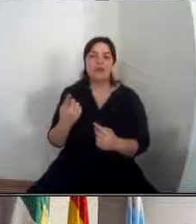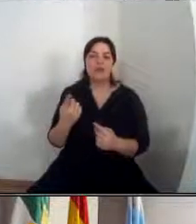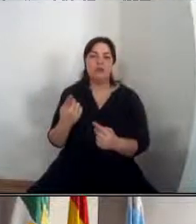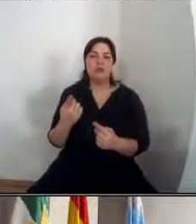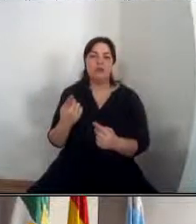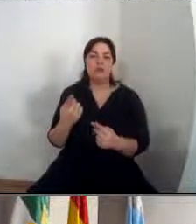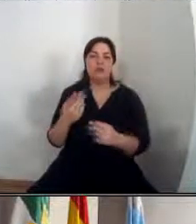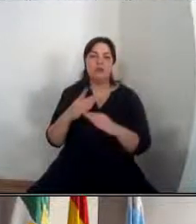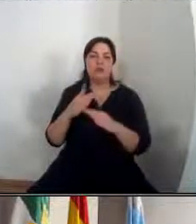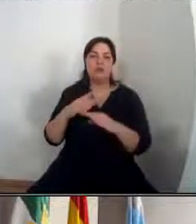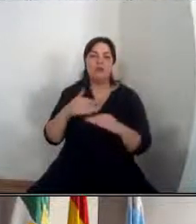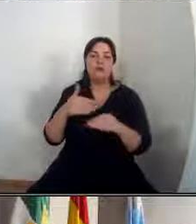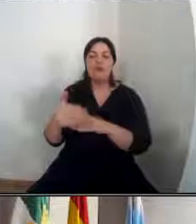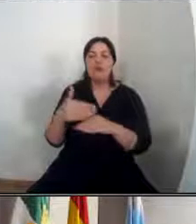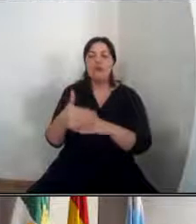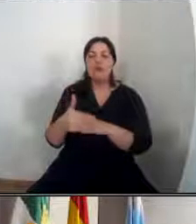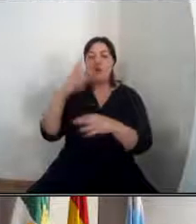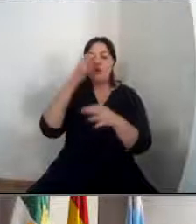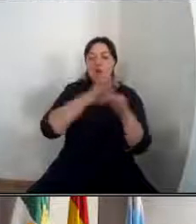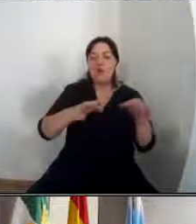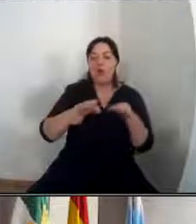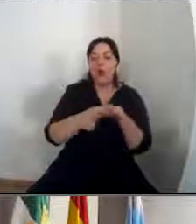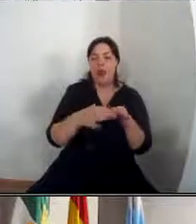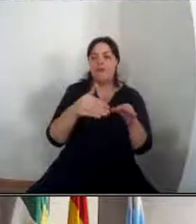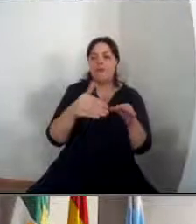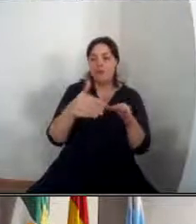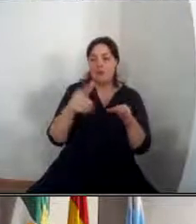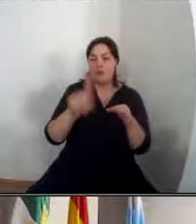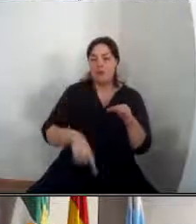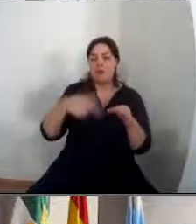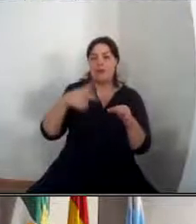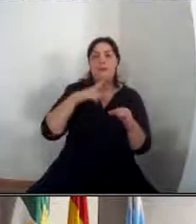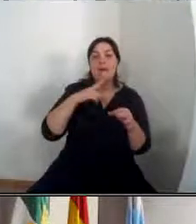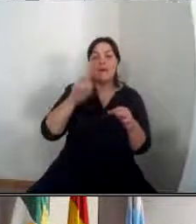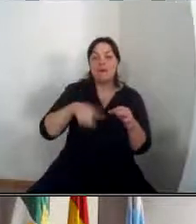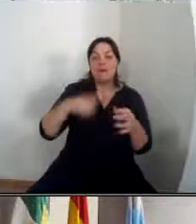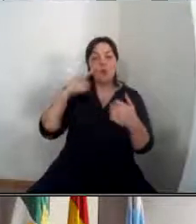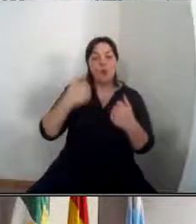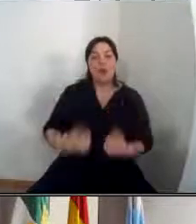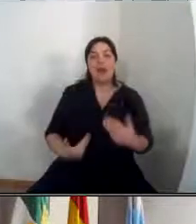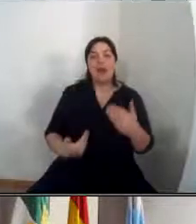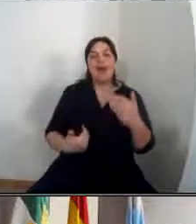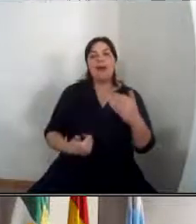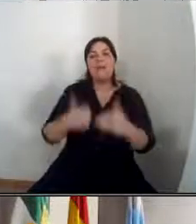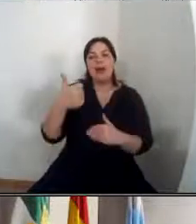más rural, más verde y sobre todo más humana. Muchísimas gracias por acompañarnos.